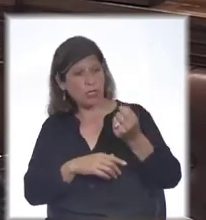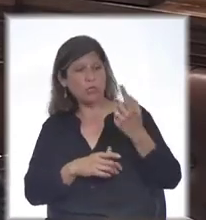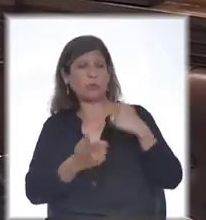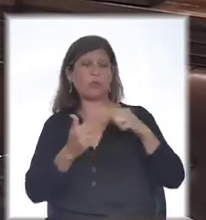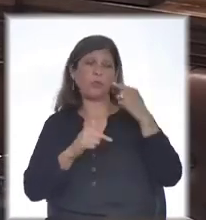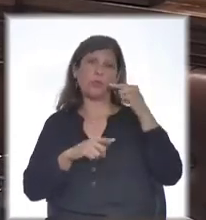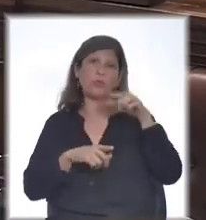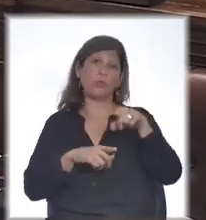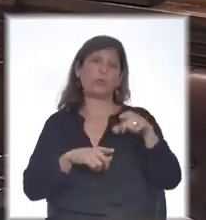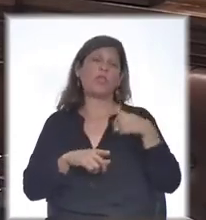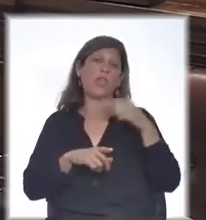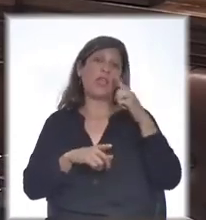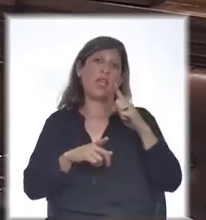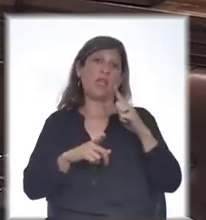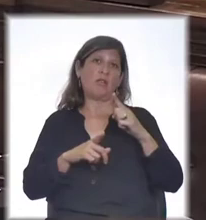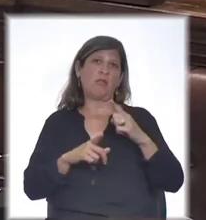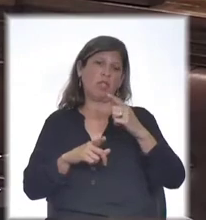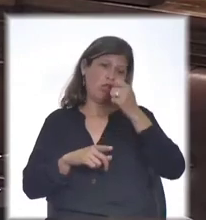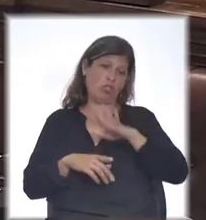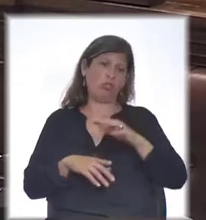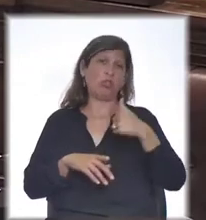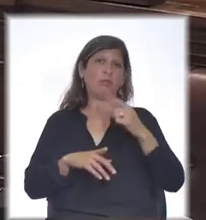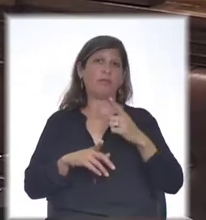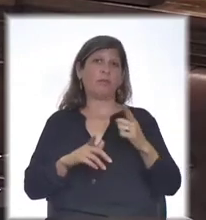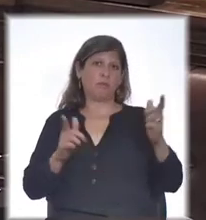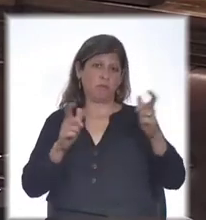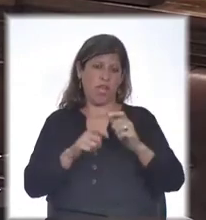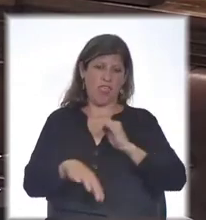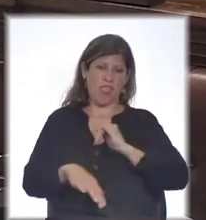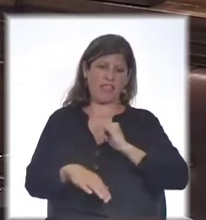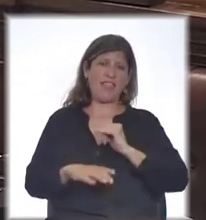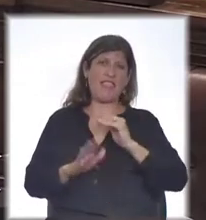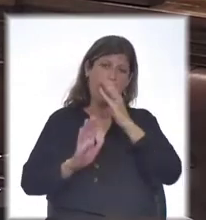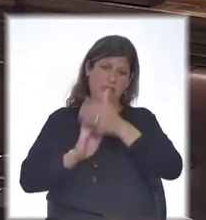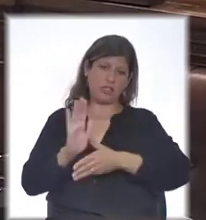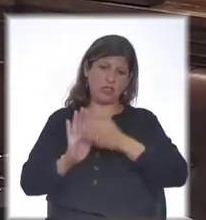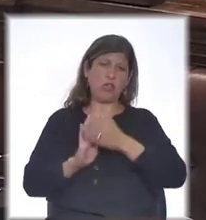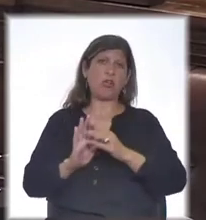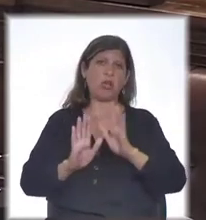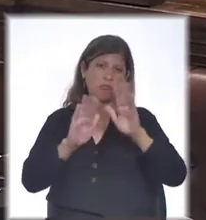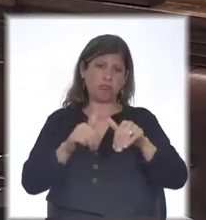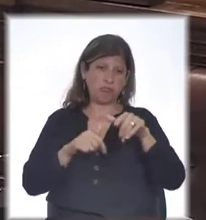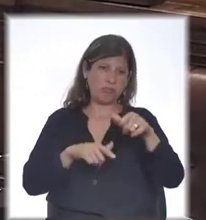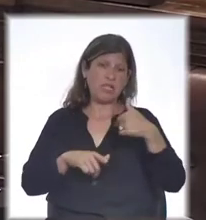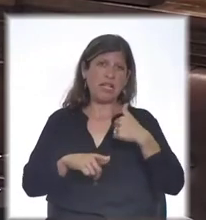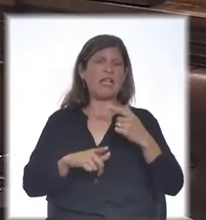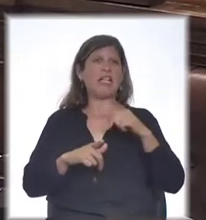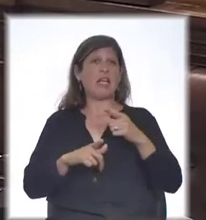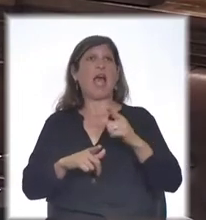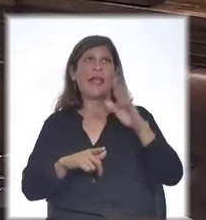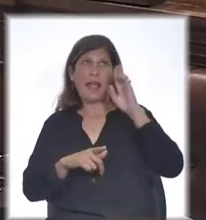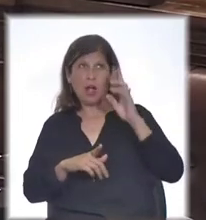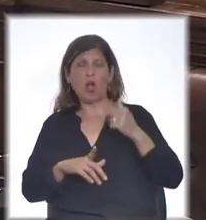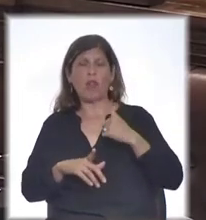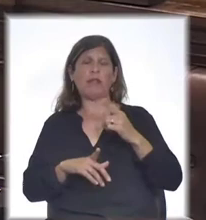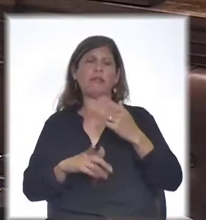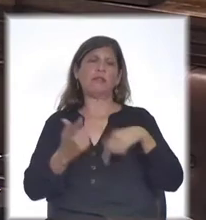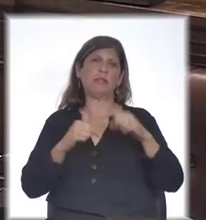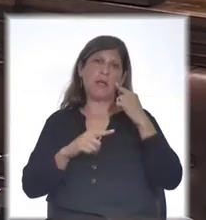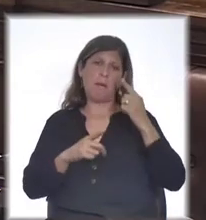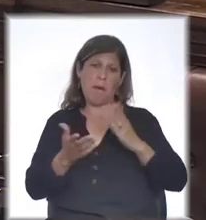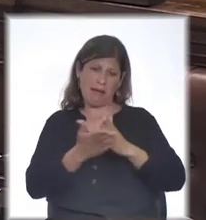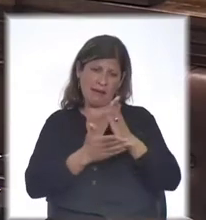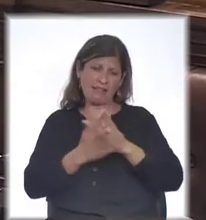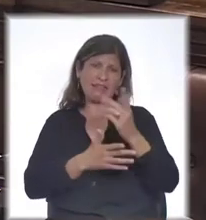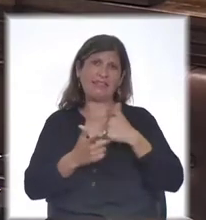se incorporan a los signos de identidad nacional, y que como tales merecen ser recordados para siempre con la solemnidad y emoción de un